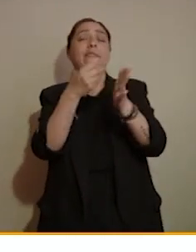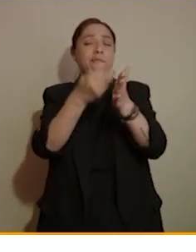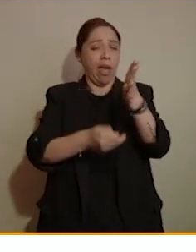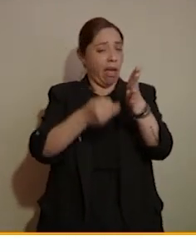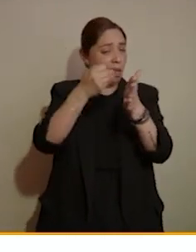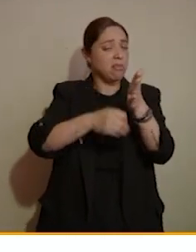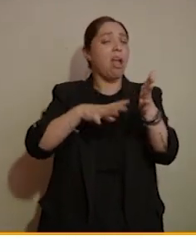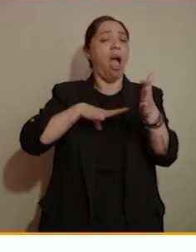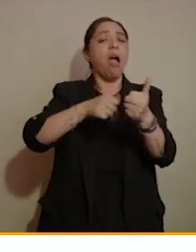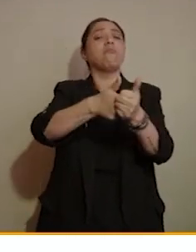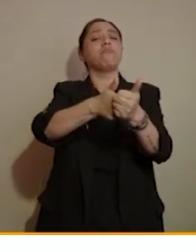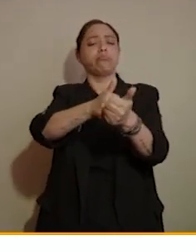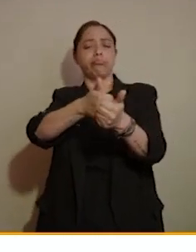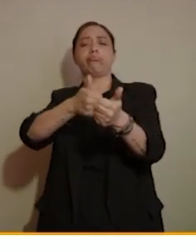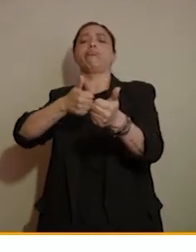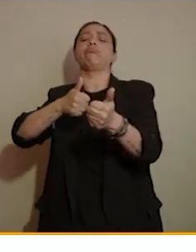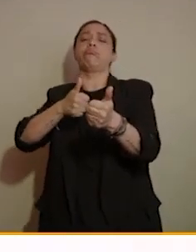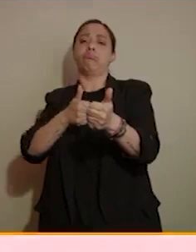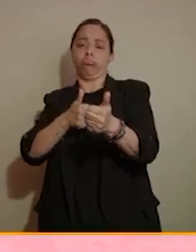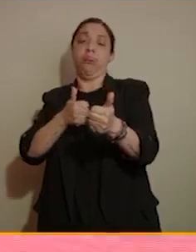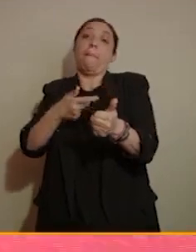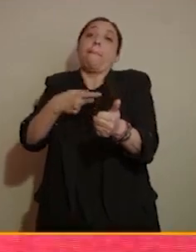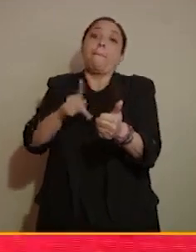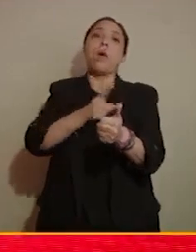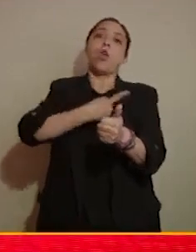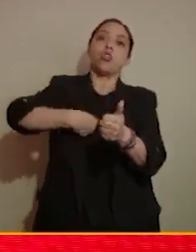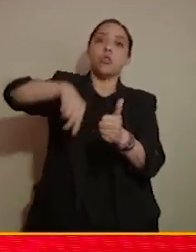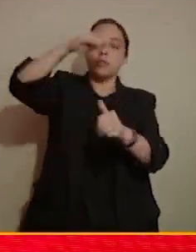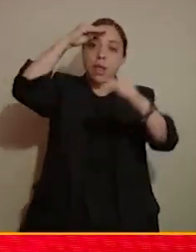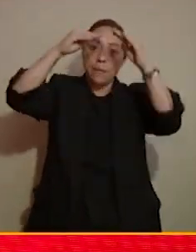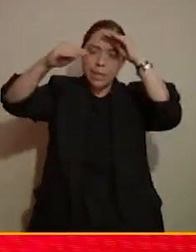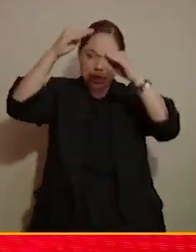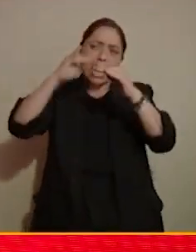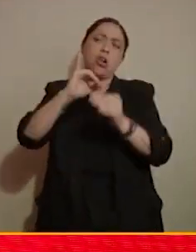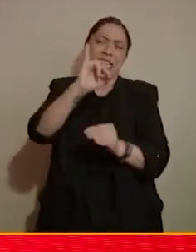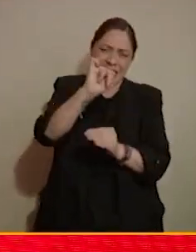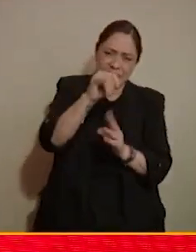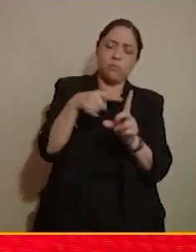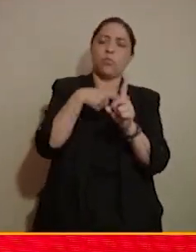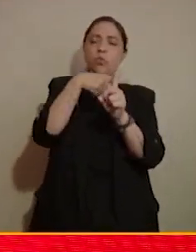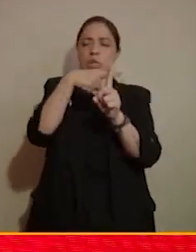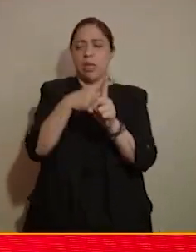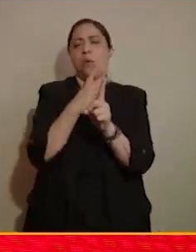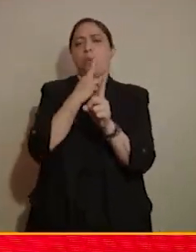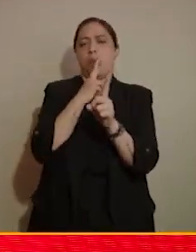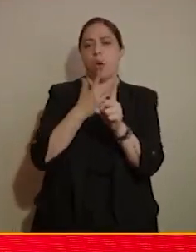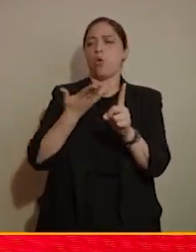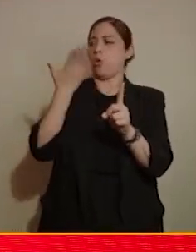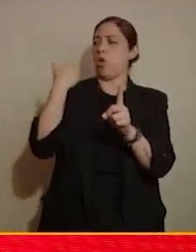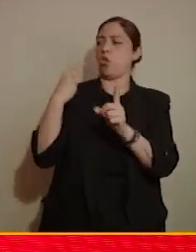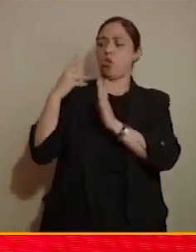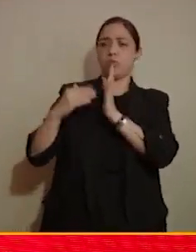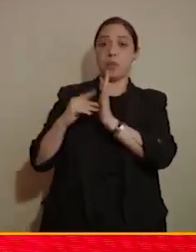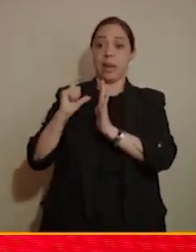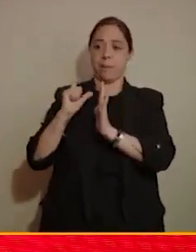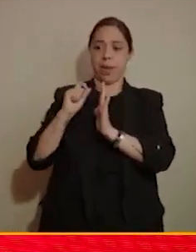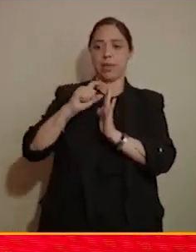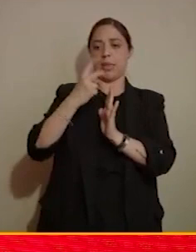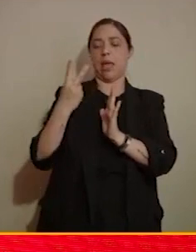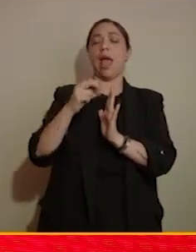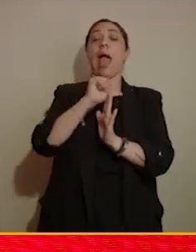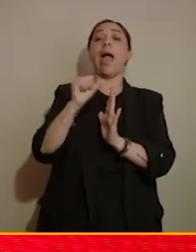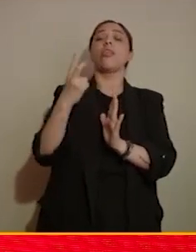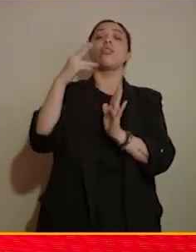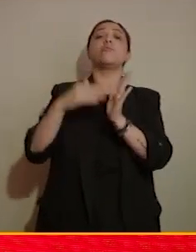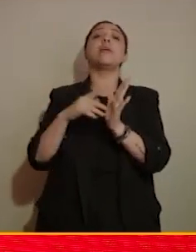no debemos de dejar de ver que sí hay mejoras, y entre el reporte de 2020 y del 2022 claramente sí